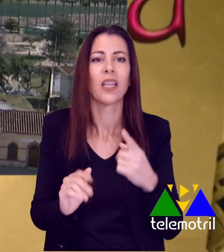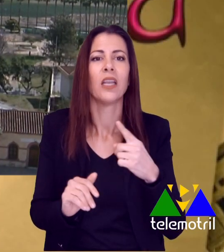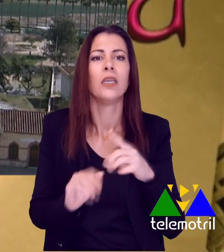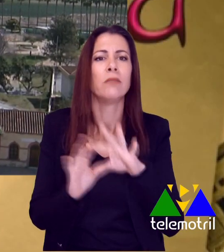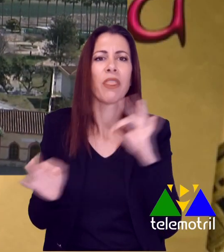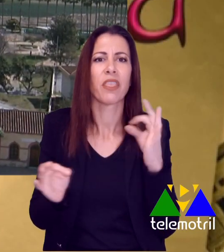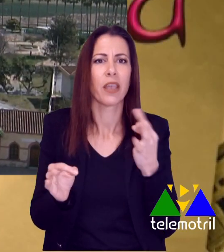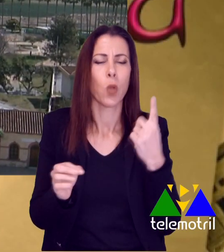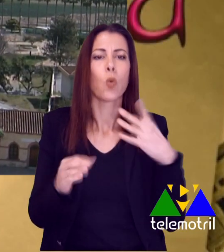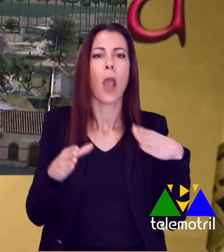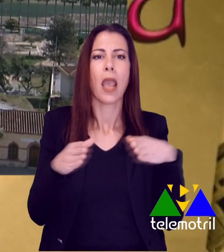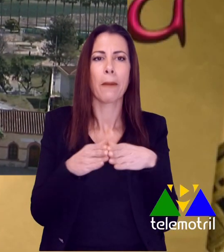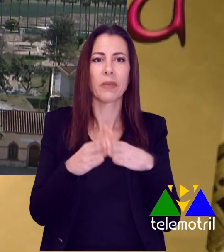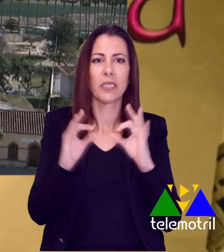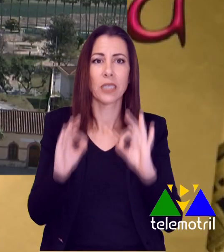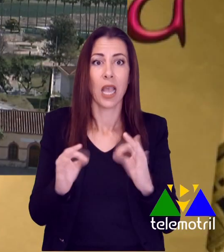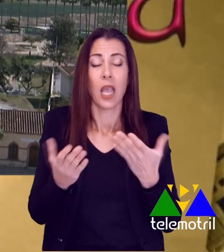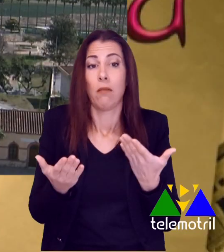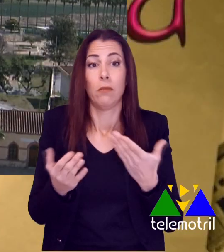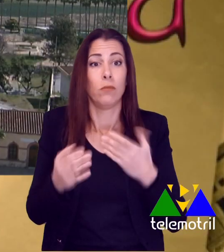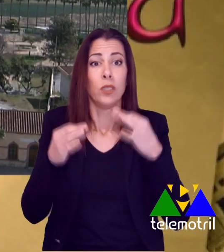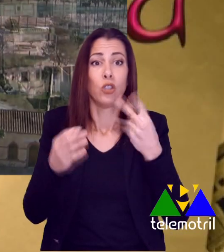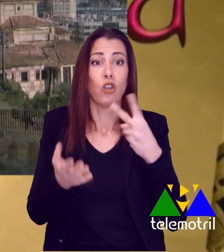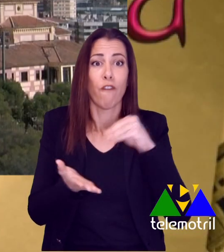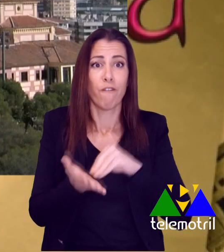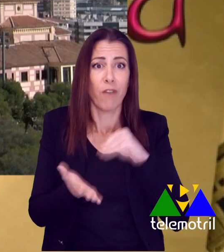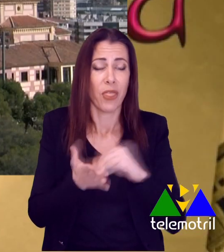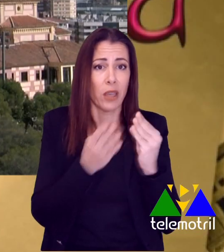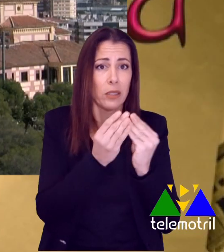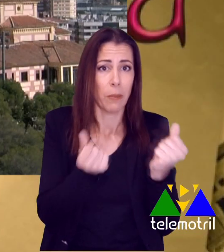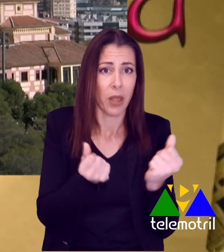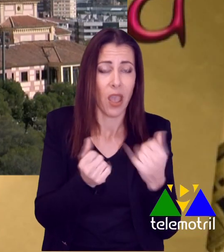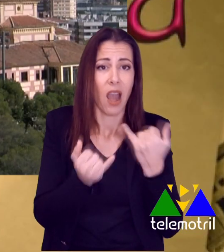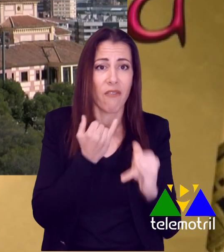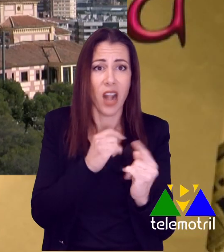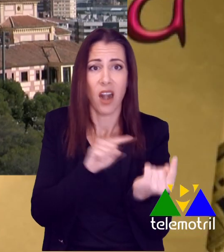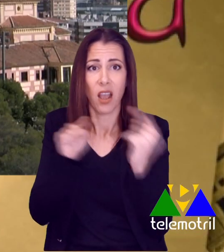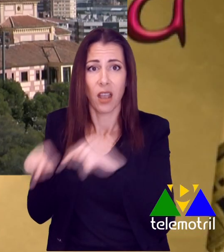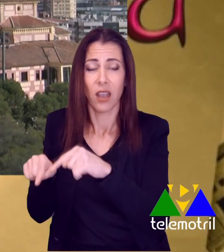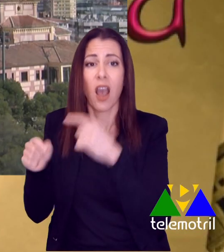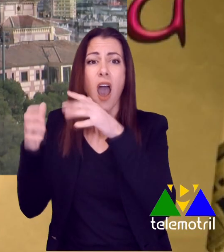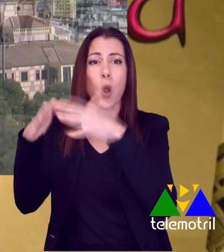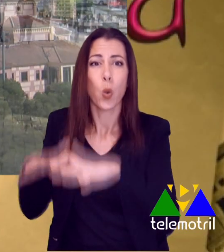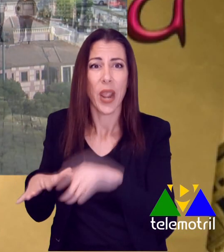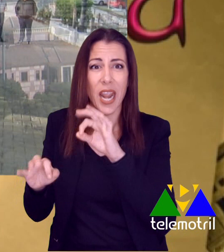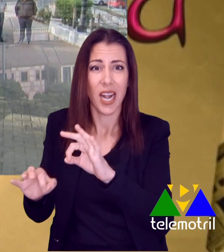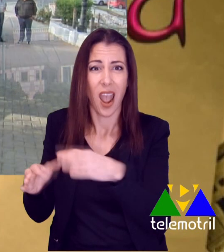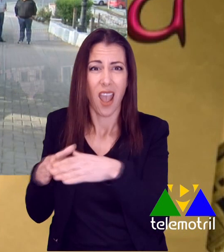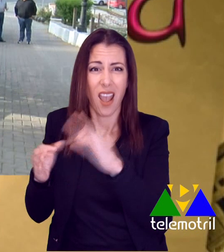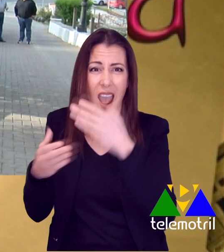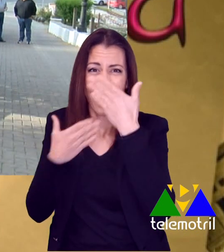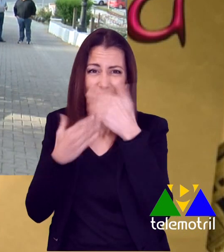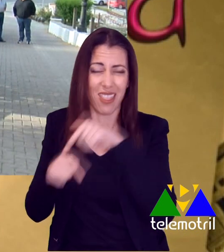deciden hacer una ermita. Es decir, si la Virgen se me ha aparecido 2 veces sobre las ruinas de la Alcazaba, del